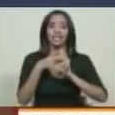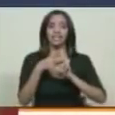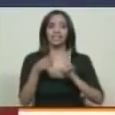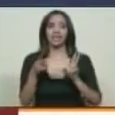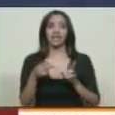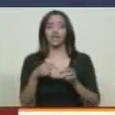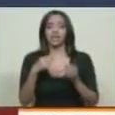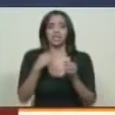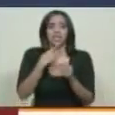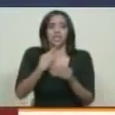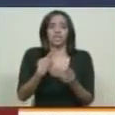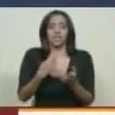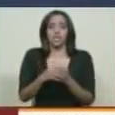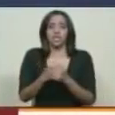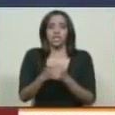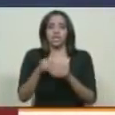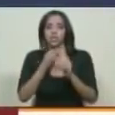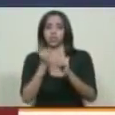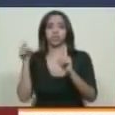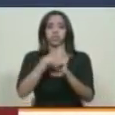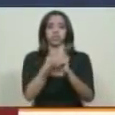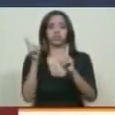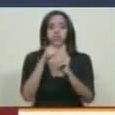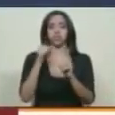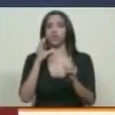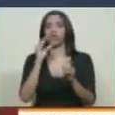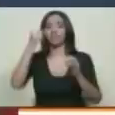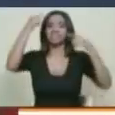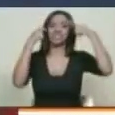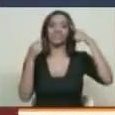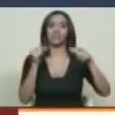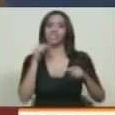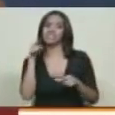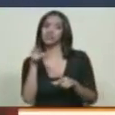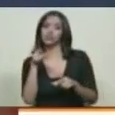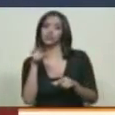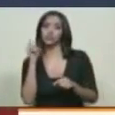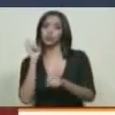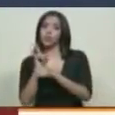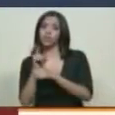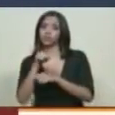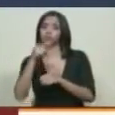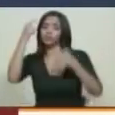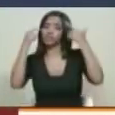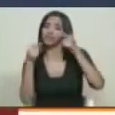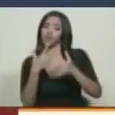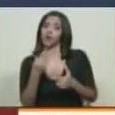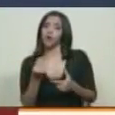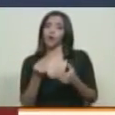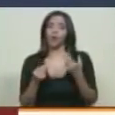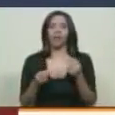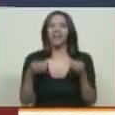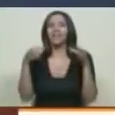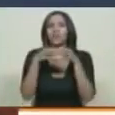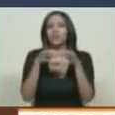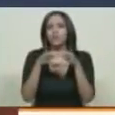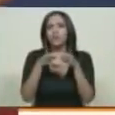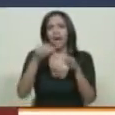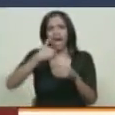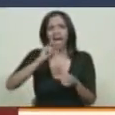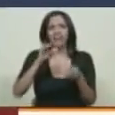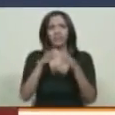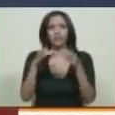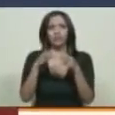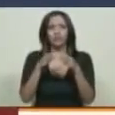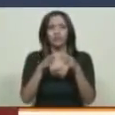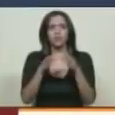y desviar el discurso de Chávez. No, pero es que si tú no haces esto, tú no eres chavista. Hay un grupito. Hay grupos que andan en